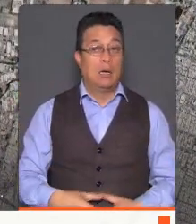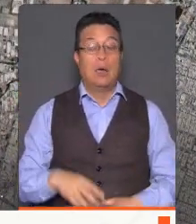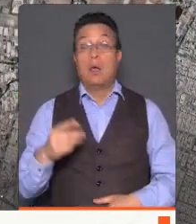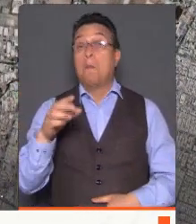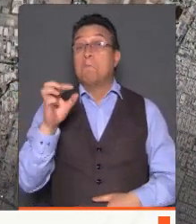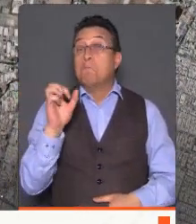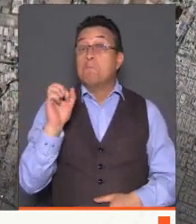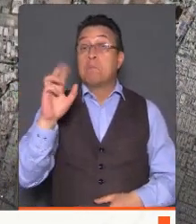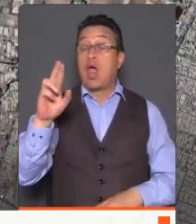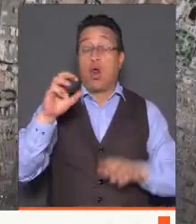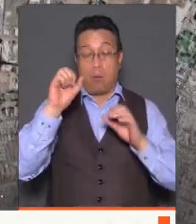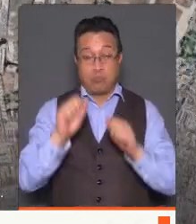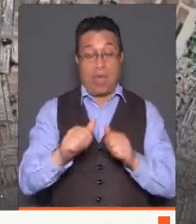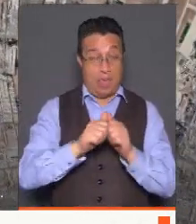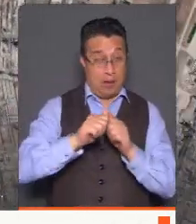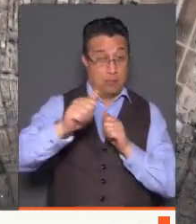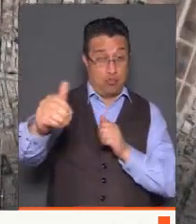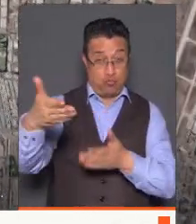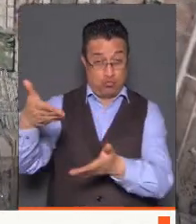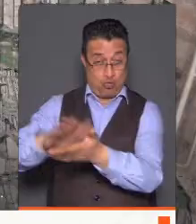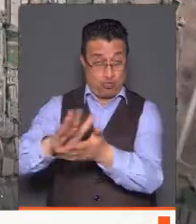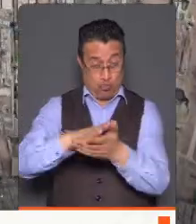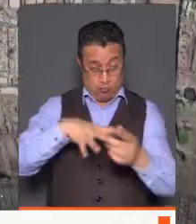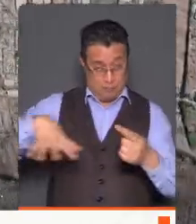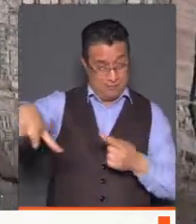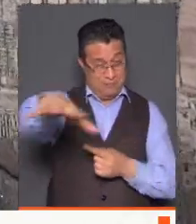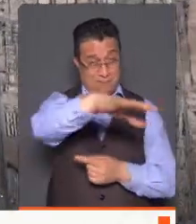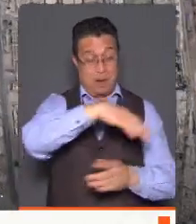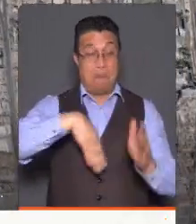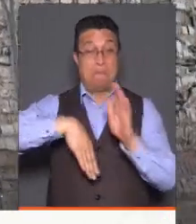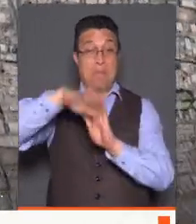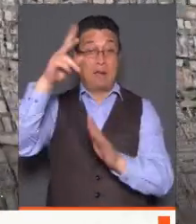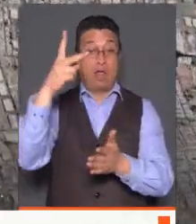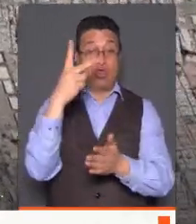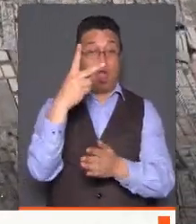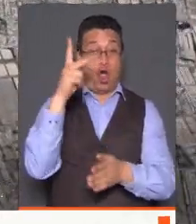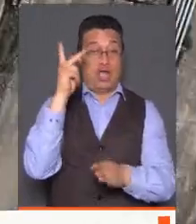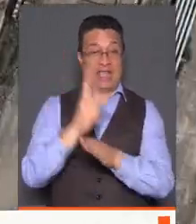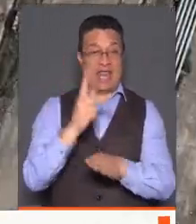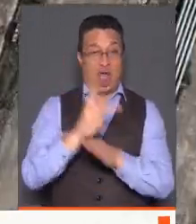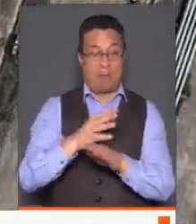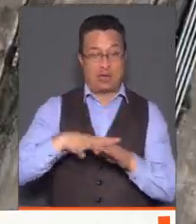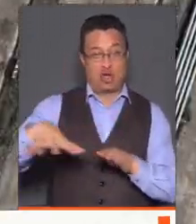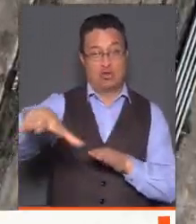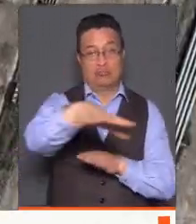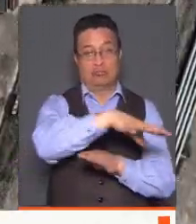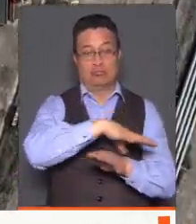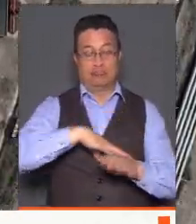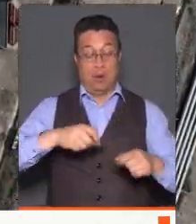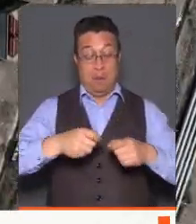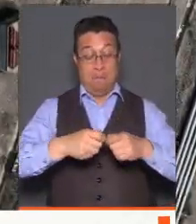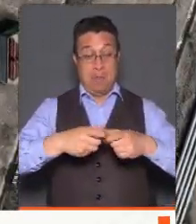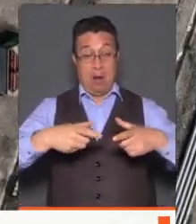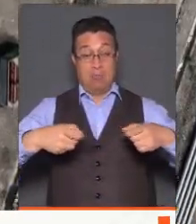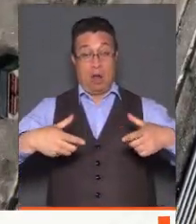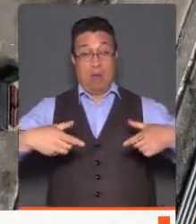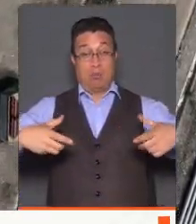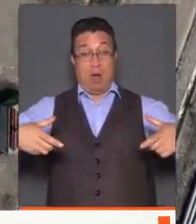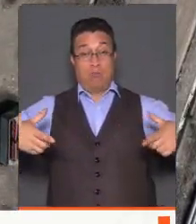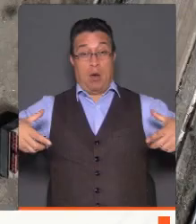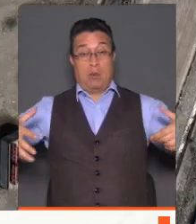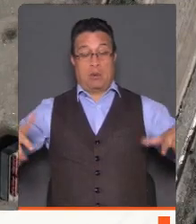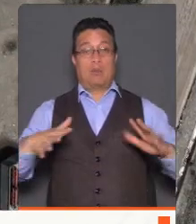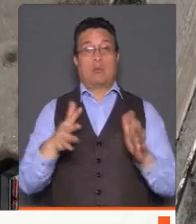escenario, el radio de fatalidad sería de más de 2 kilómetros y tendría una onda expansiva que llegaría a